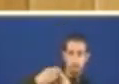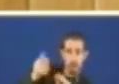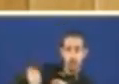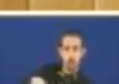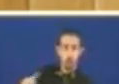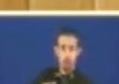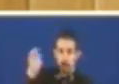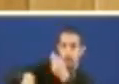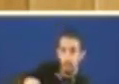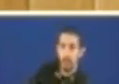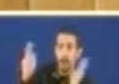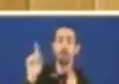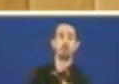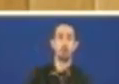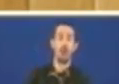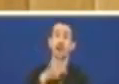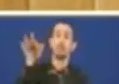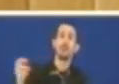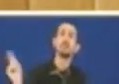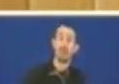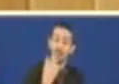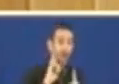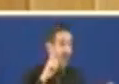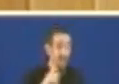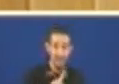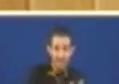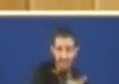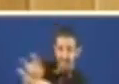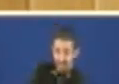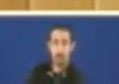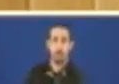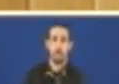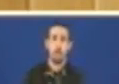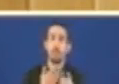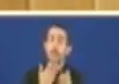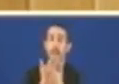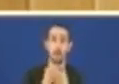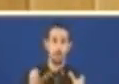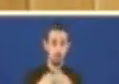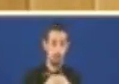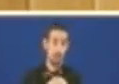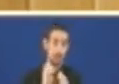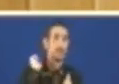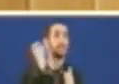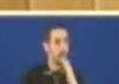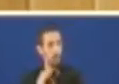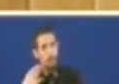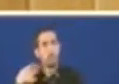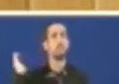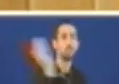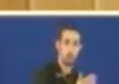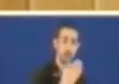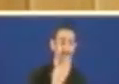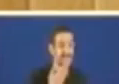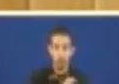normativa MIFID. E sancionar ou instar para que a Comisión do Mercado de Valores sancione o incumprimento desta